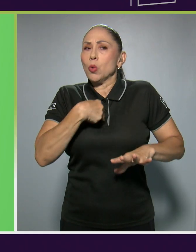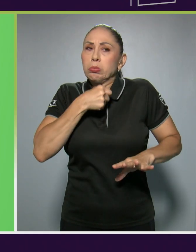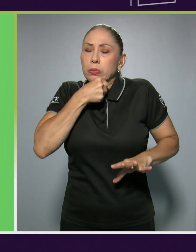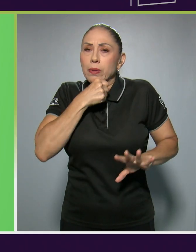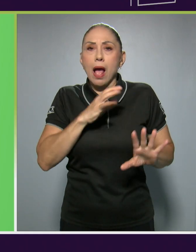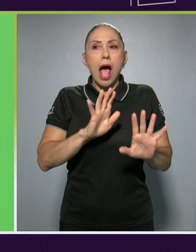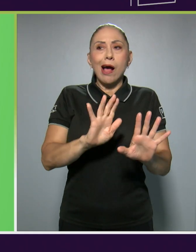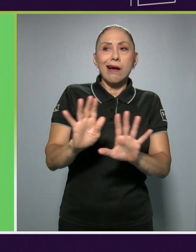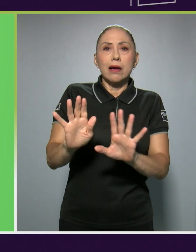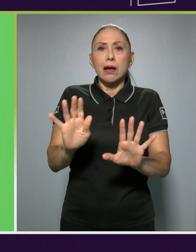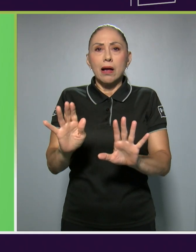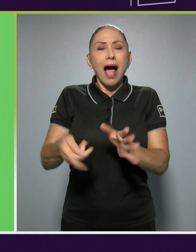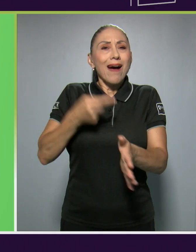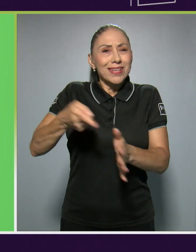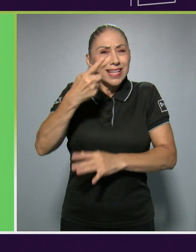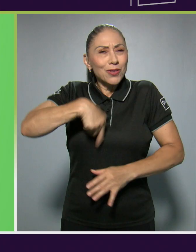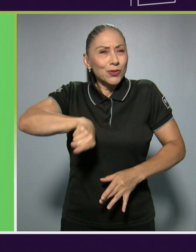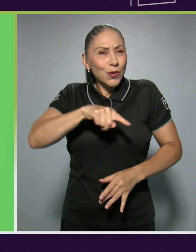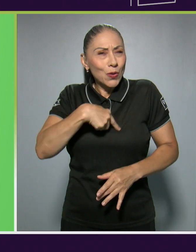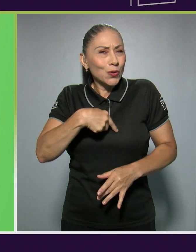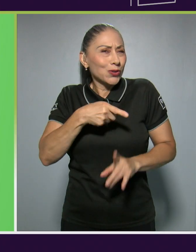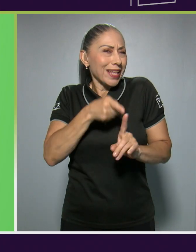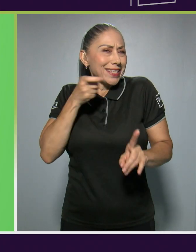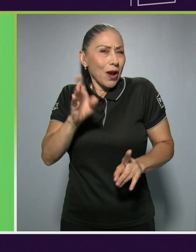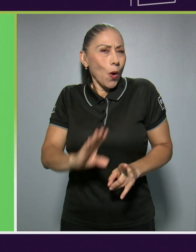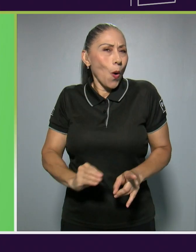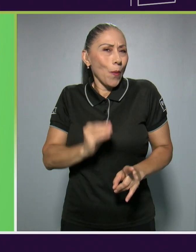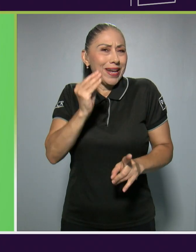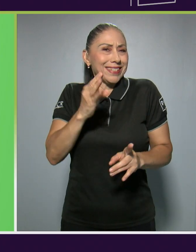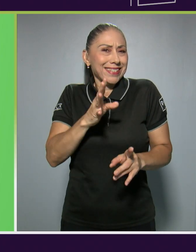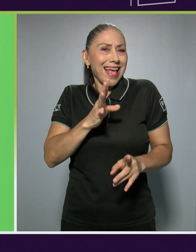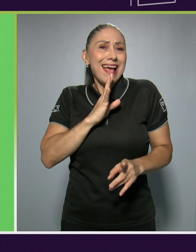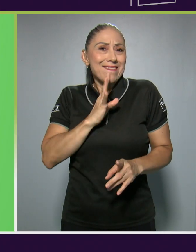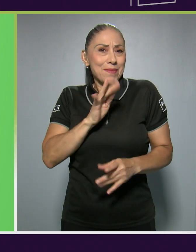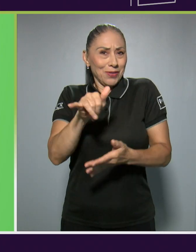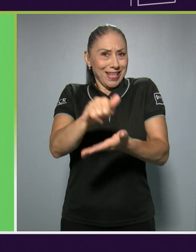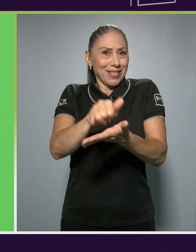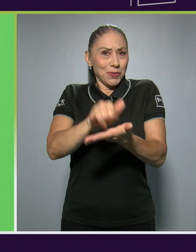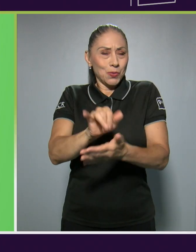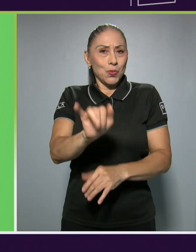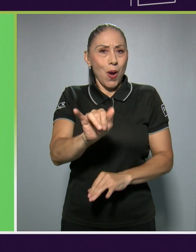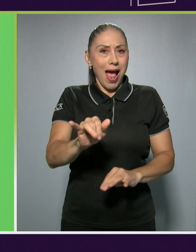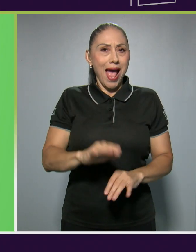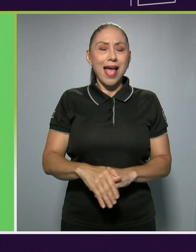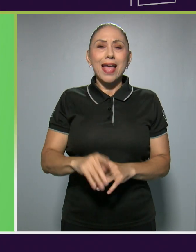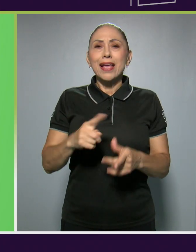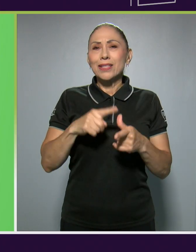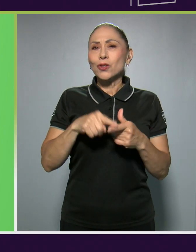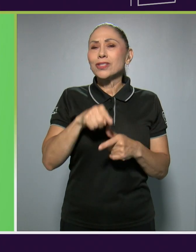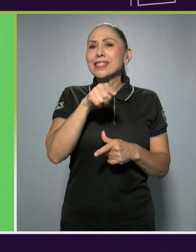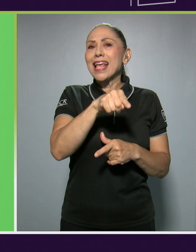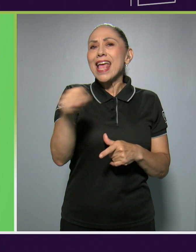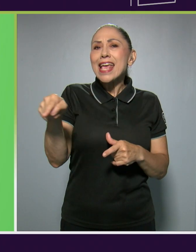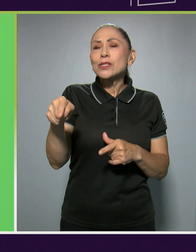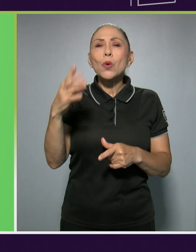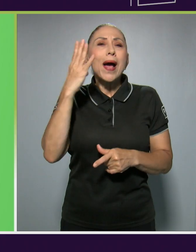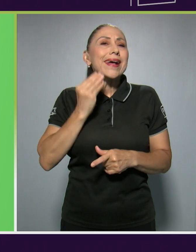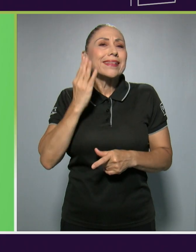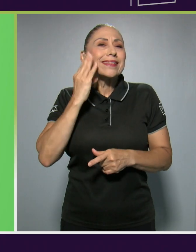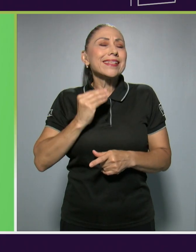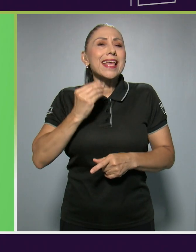veces hacemos estos comentarios desde muy jóvenes, en realidad. Cómo ir como derribando eso en el día a día,